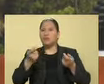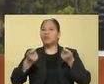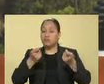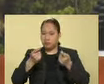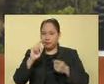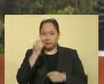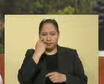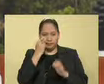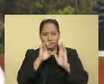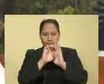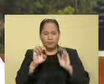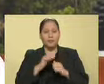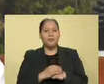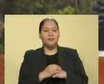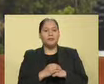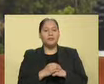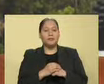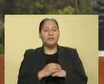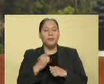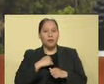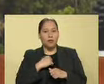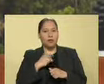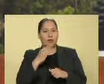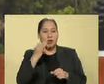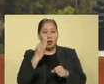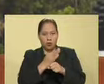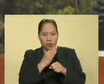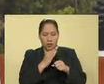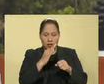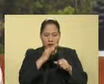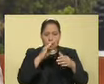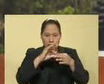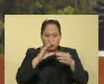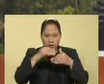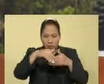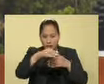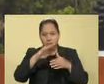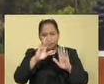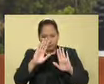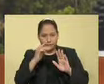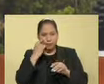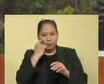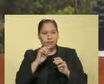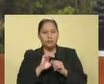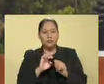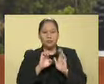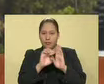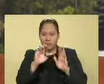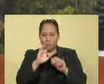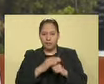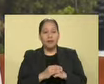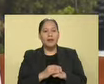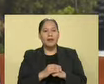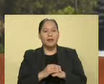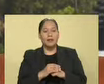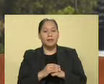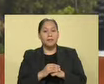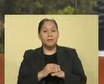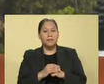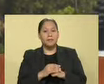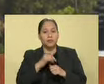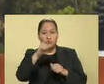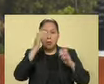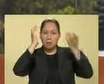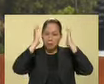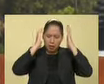gente, fíjate. Sí, lo voy a conectar primero y si quieren luego lo explico. Pero lo conecto a alta velocidad. Fíjate bien. Te bañas